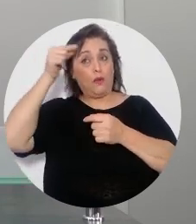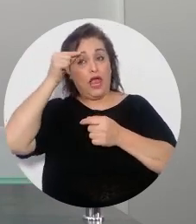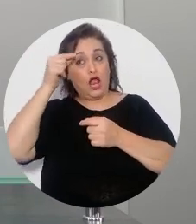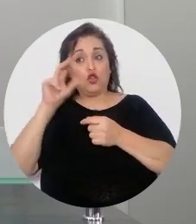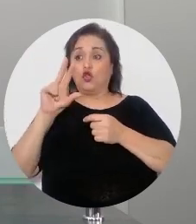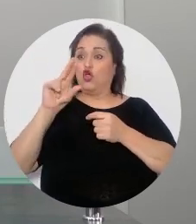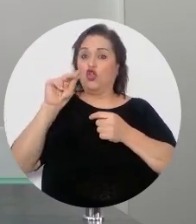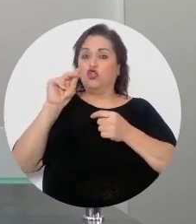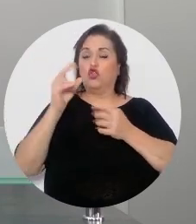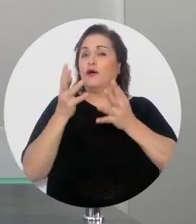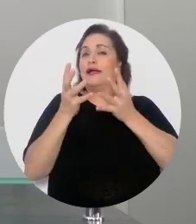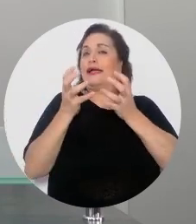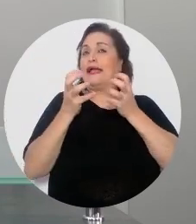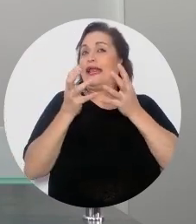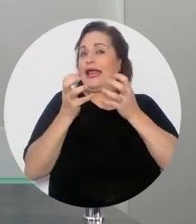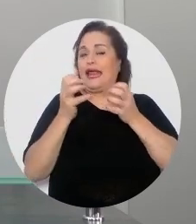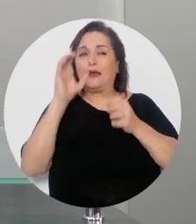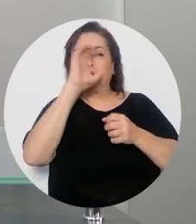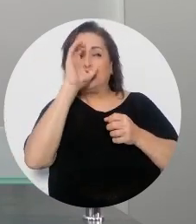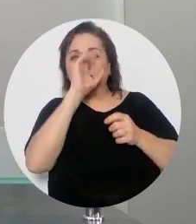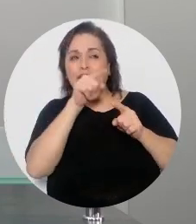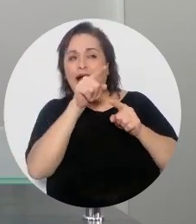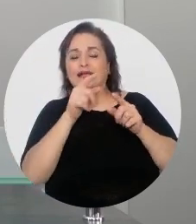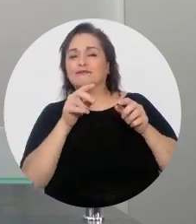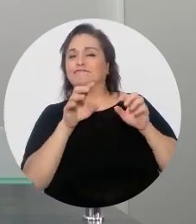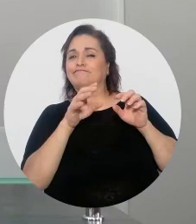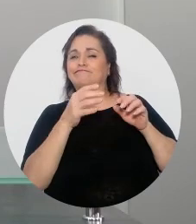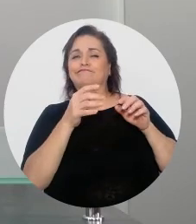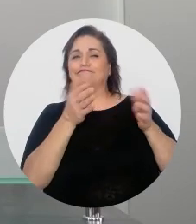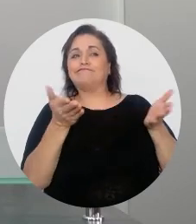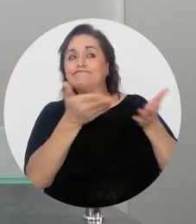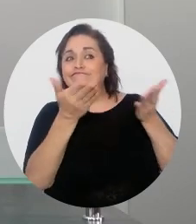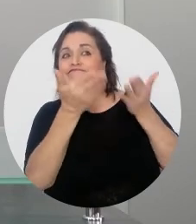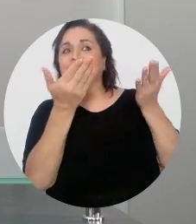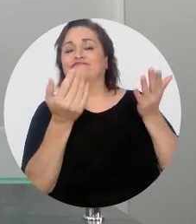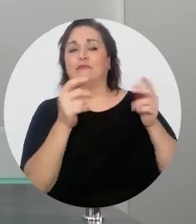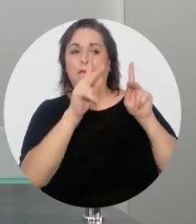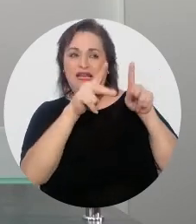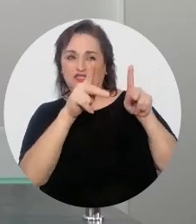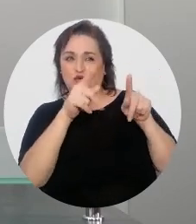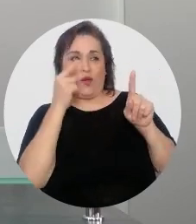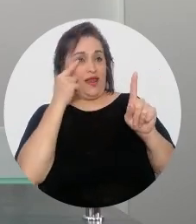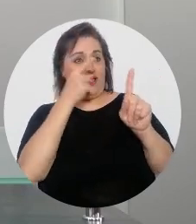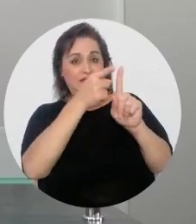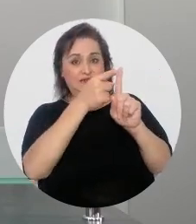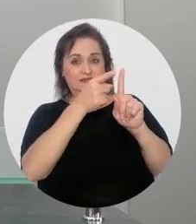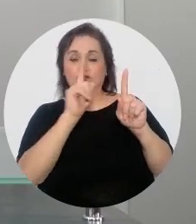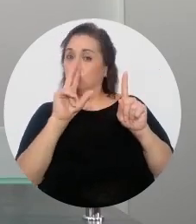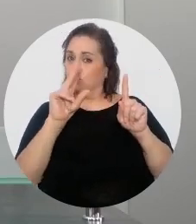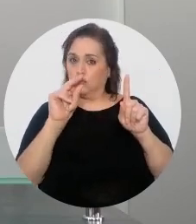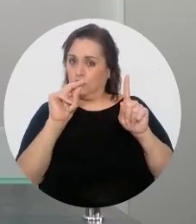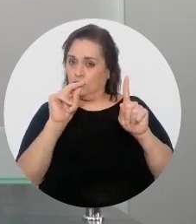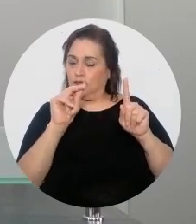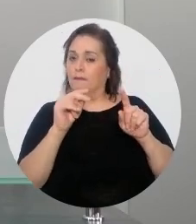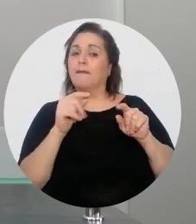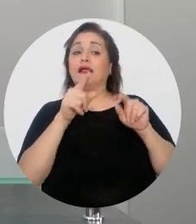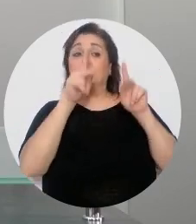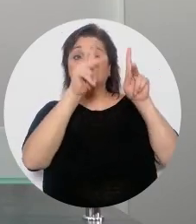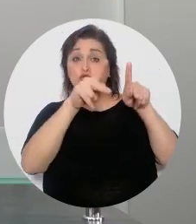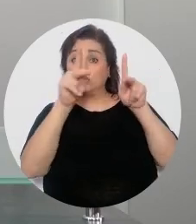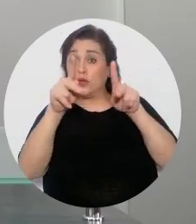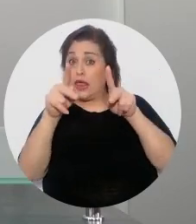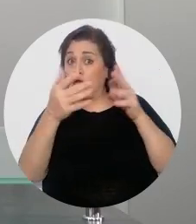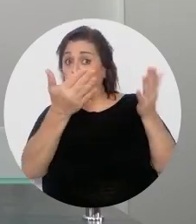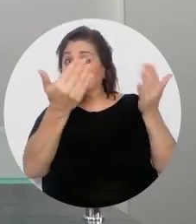y donde no haya un afán de buscar de manera indeseada a los ciudadanos como destinatarios, sino que más